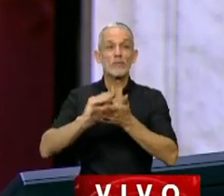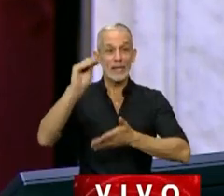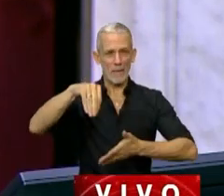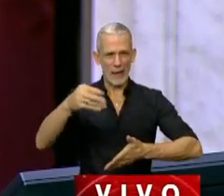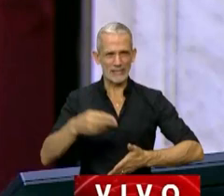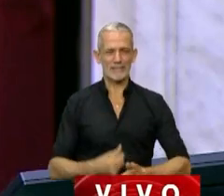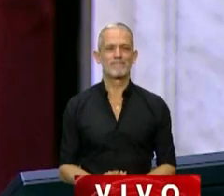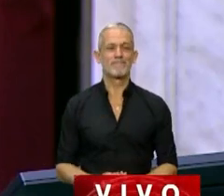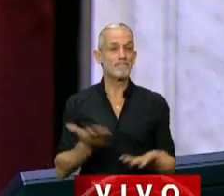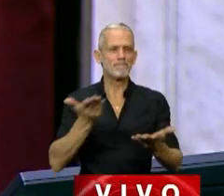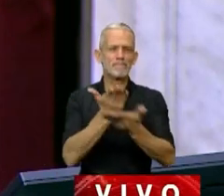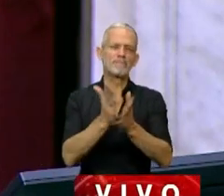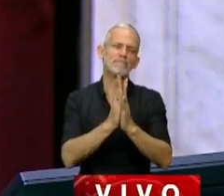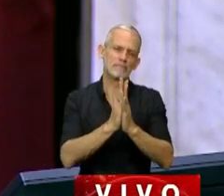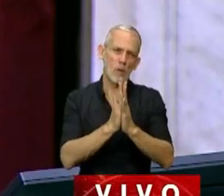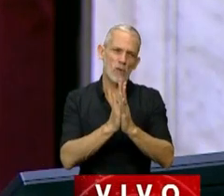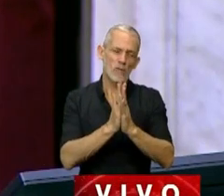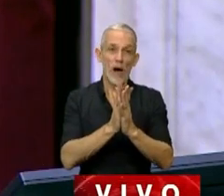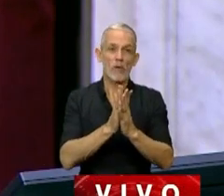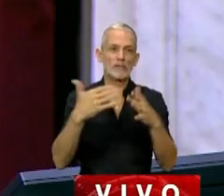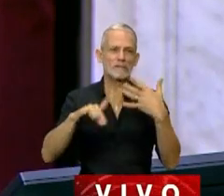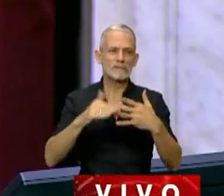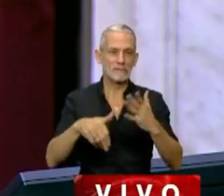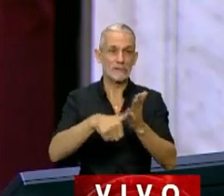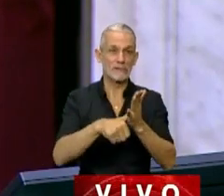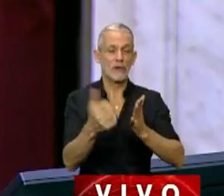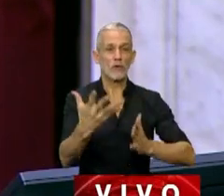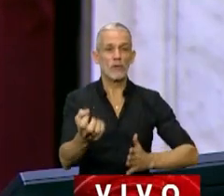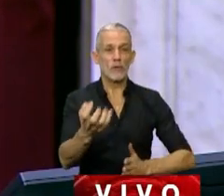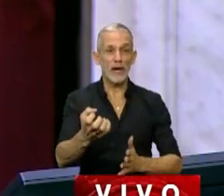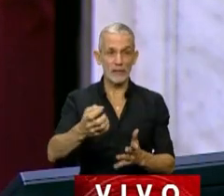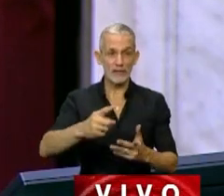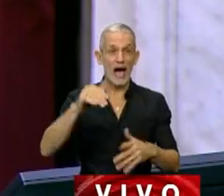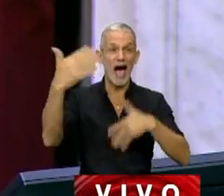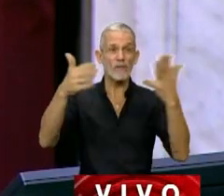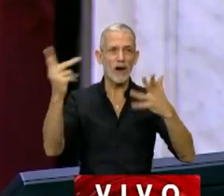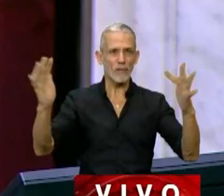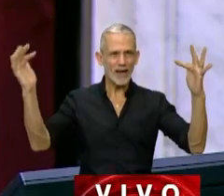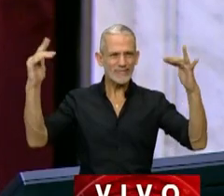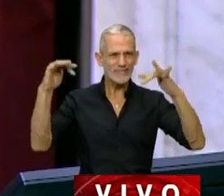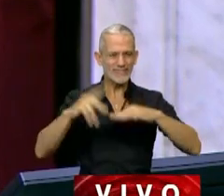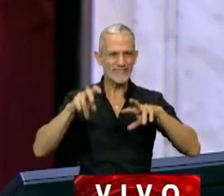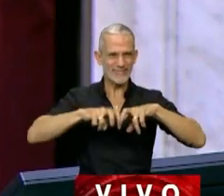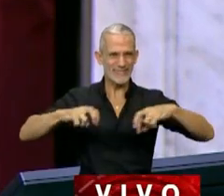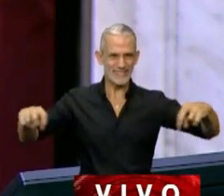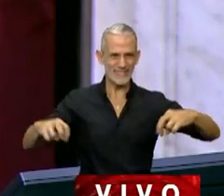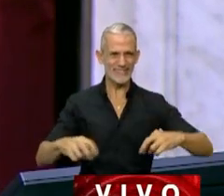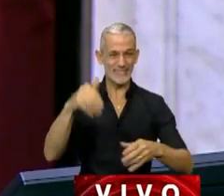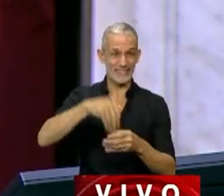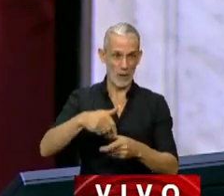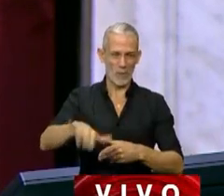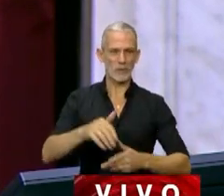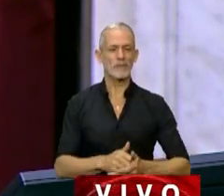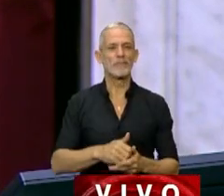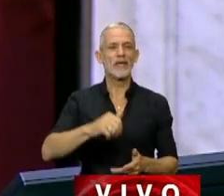dos oradores más, así que le pido que se vayan identificando y que los que están afuera del recinto se acerquen al mismo.